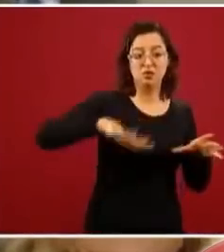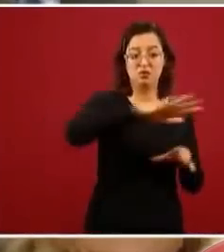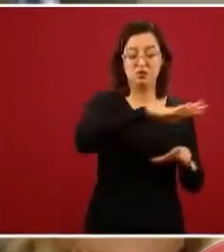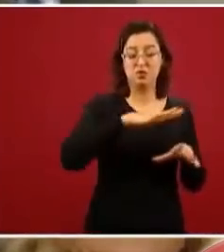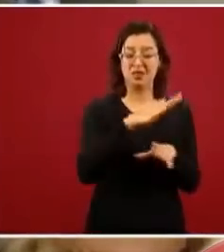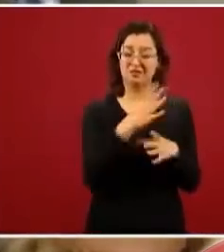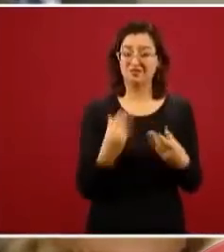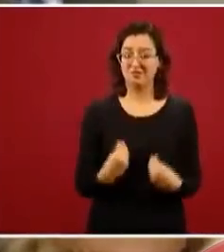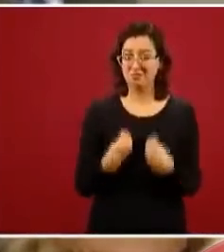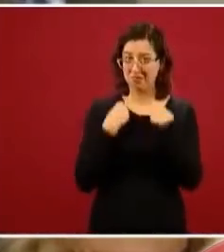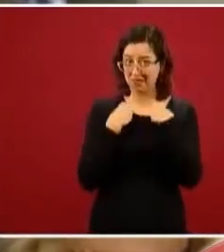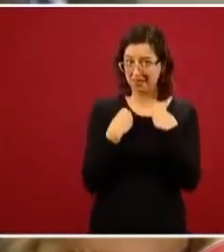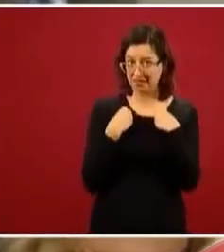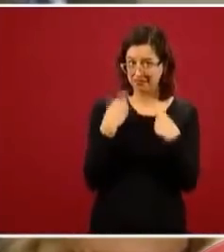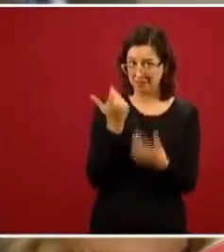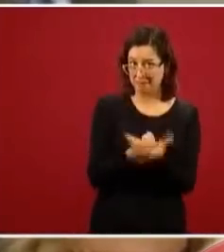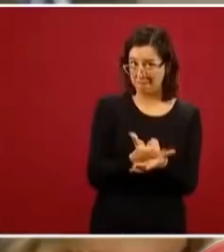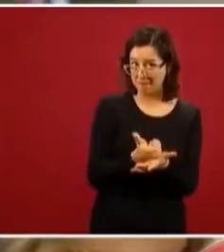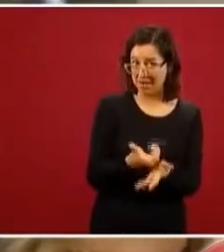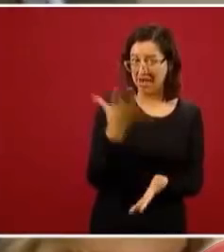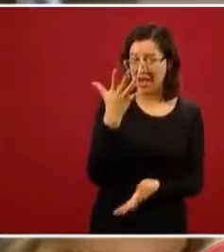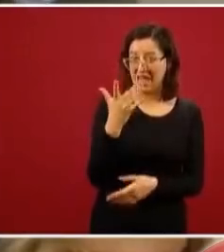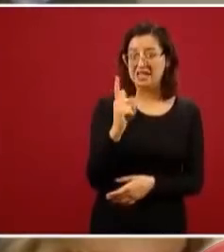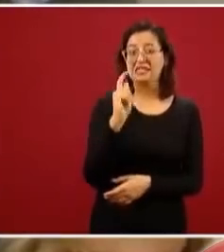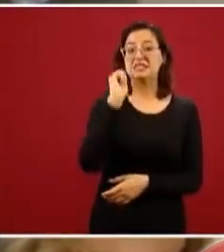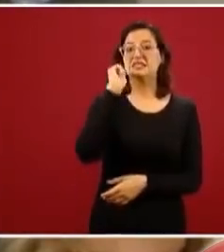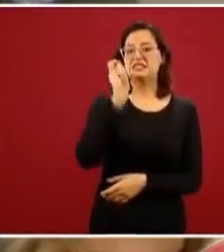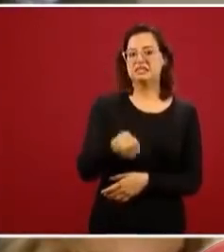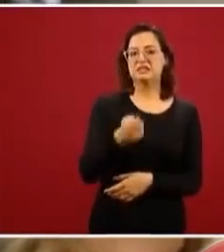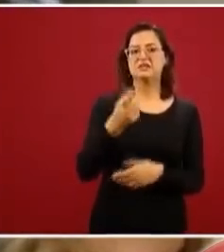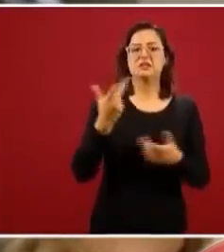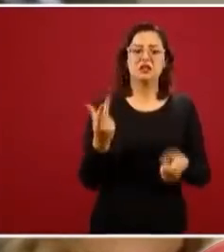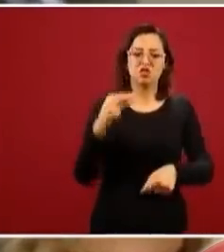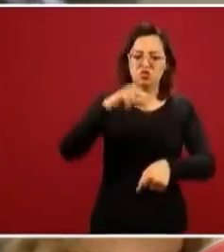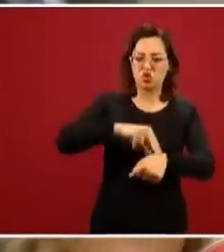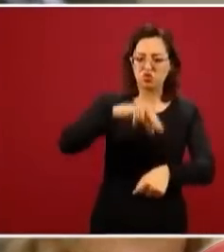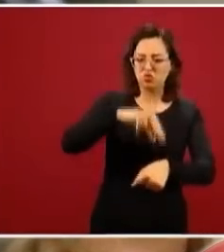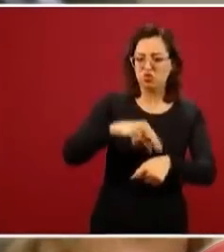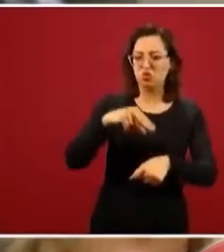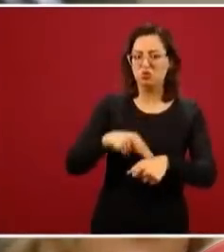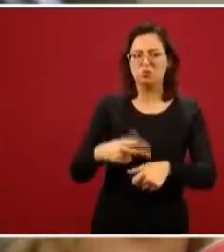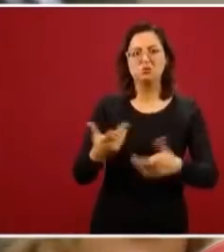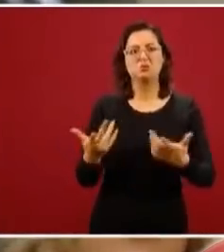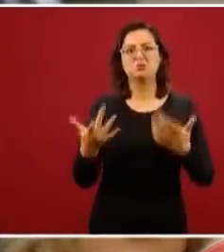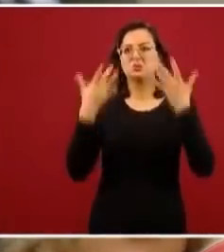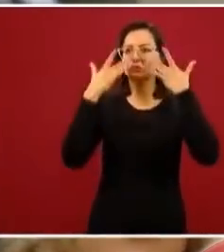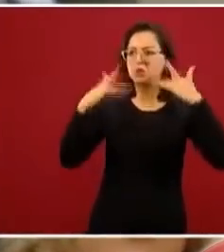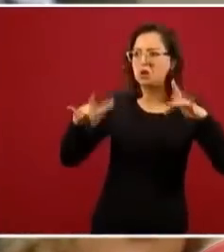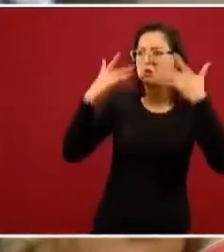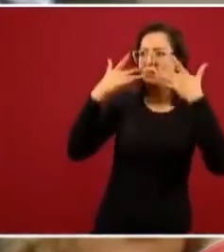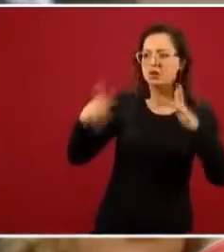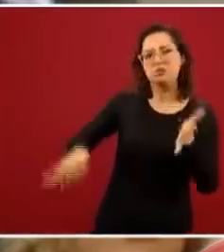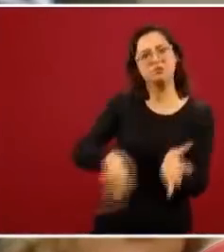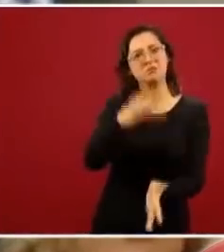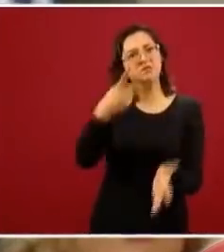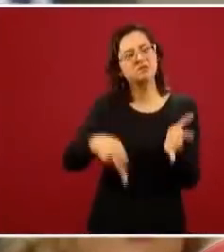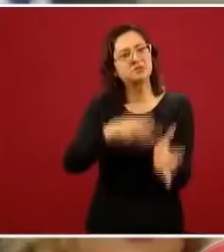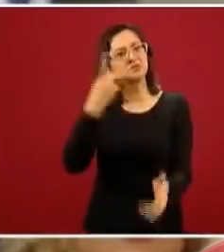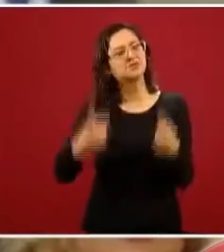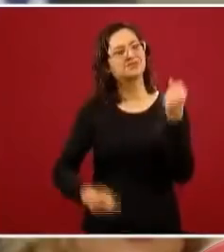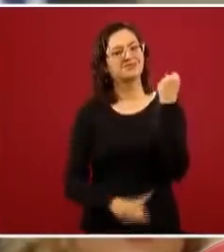un tema donde la rotación muy alta del personal médico, bueno, se ha convertido realmente en un problema, al grado de que tenemos